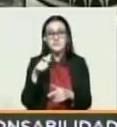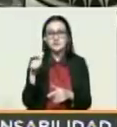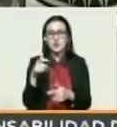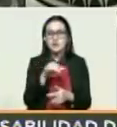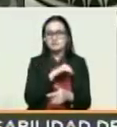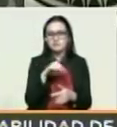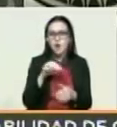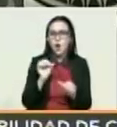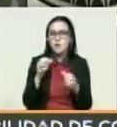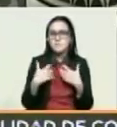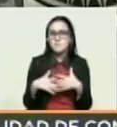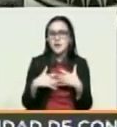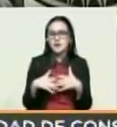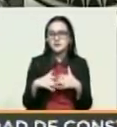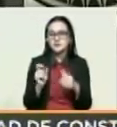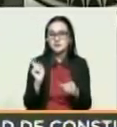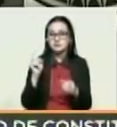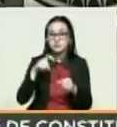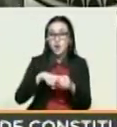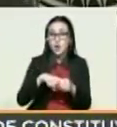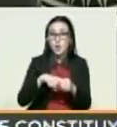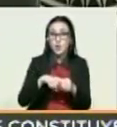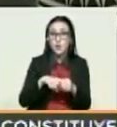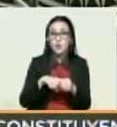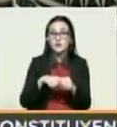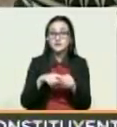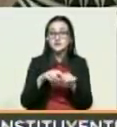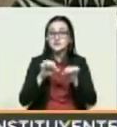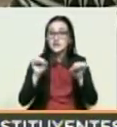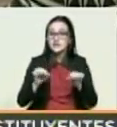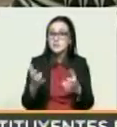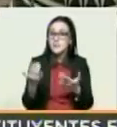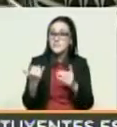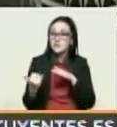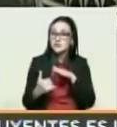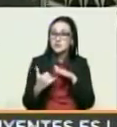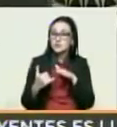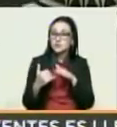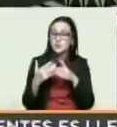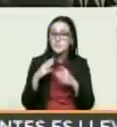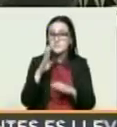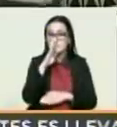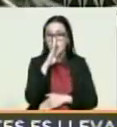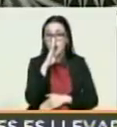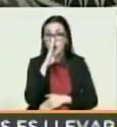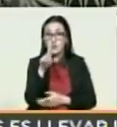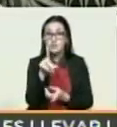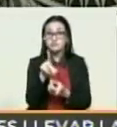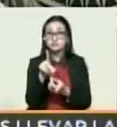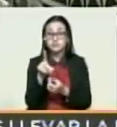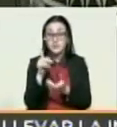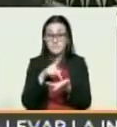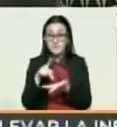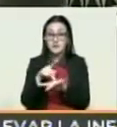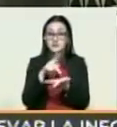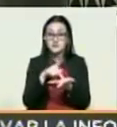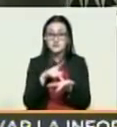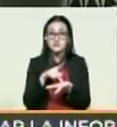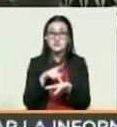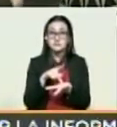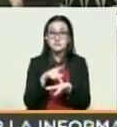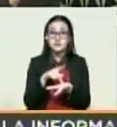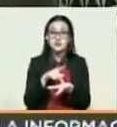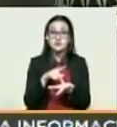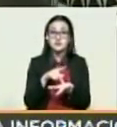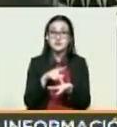realiza una costura el sistema le pide a la institución financiera es decir a los bancos que participan en el dicom si